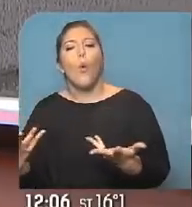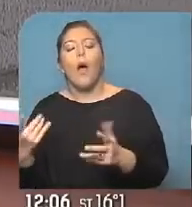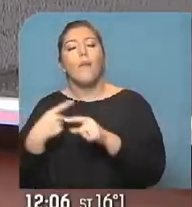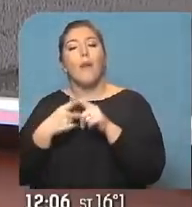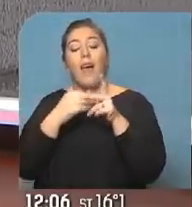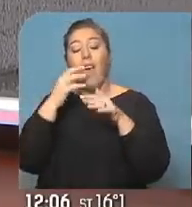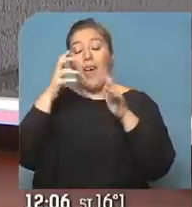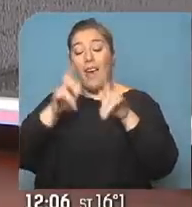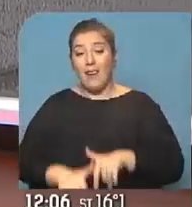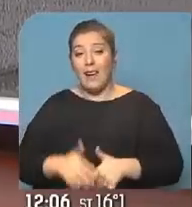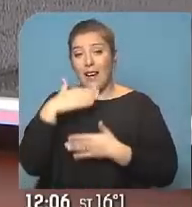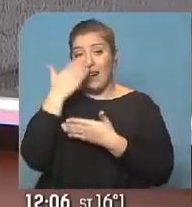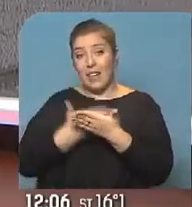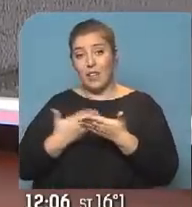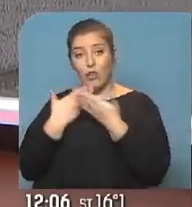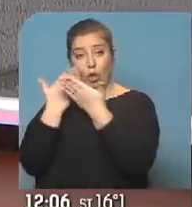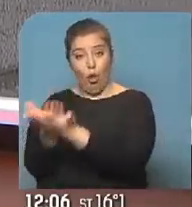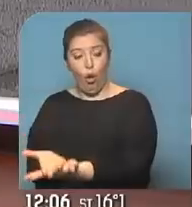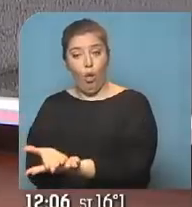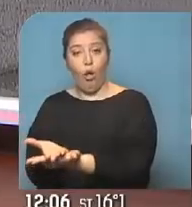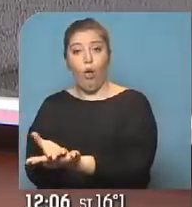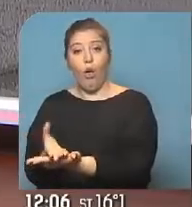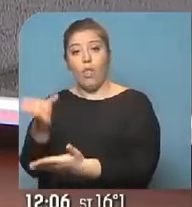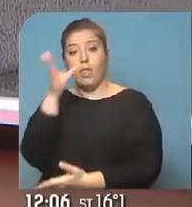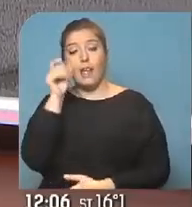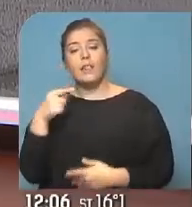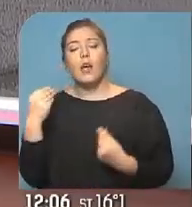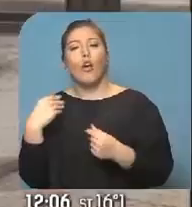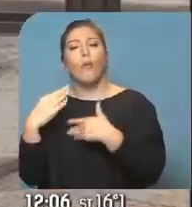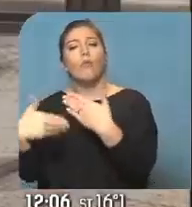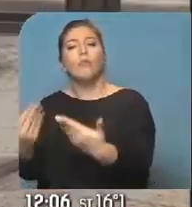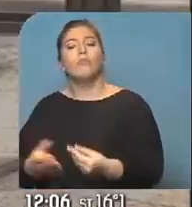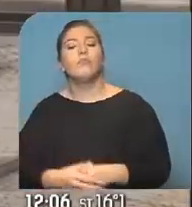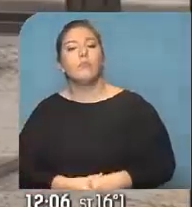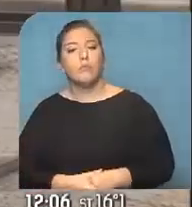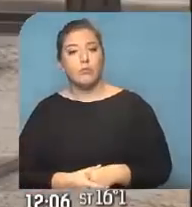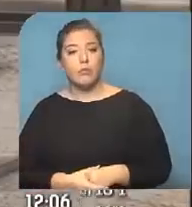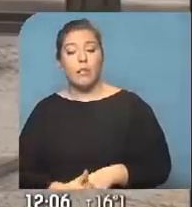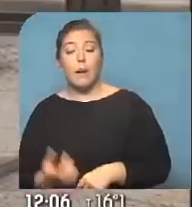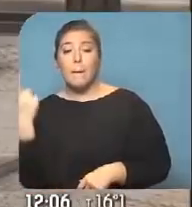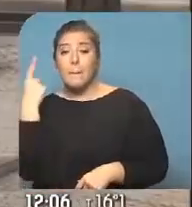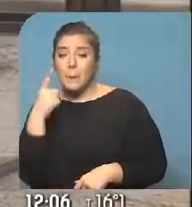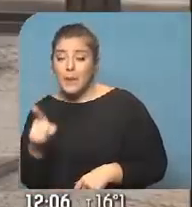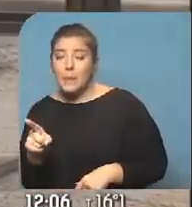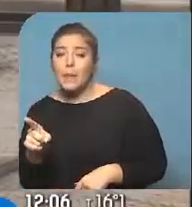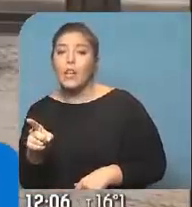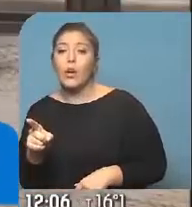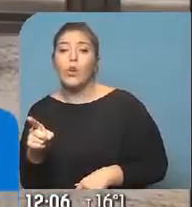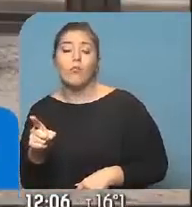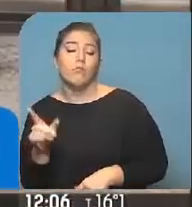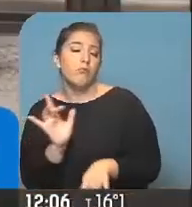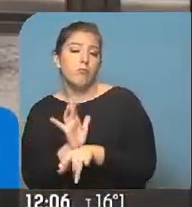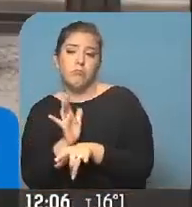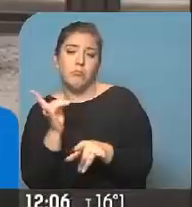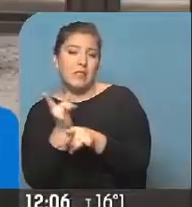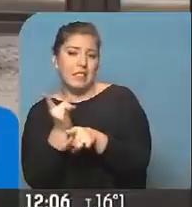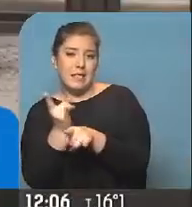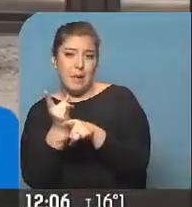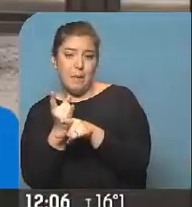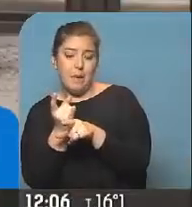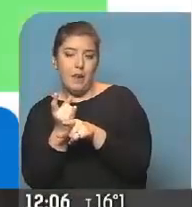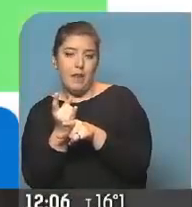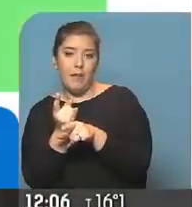de la defensa que ha presentado Cristina Fernández? En primer lugar, Ale, como ocurre siempre, el escrito se